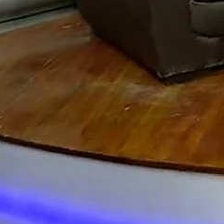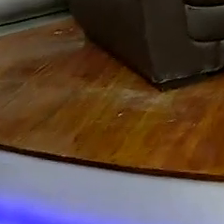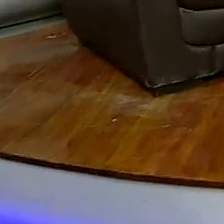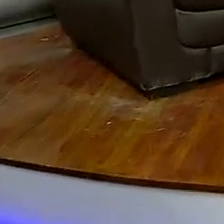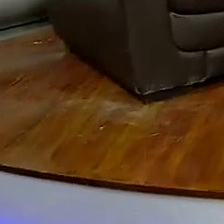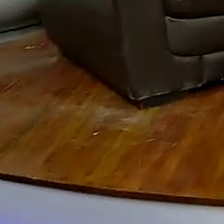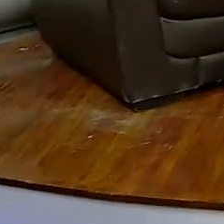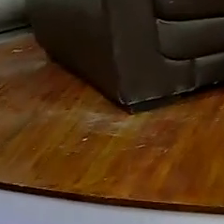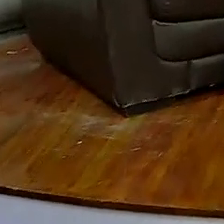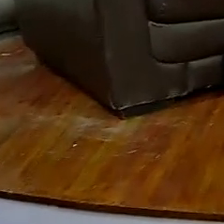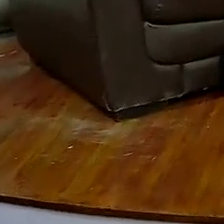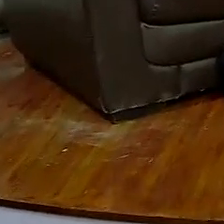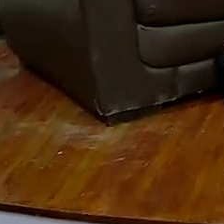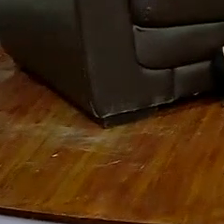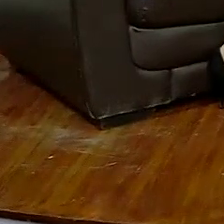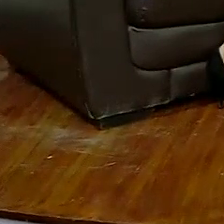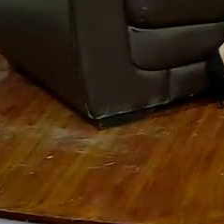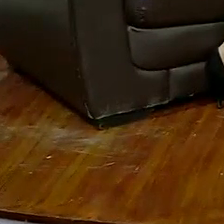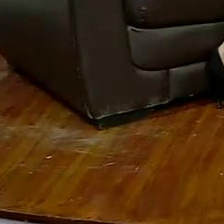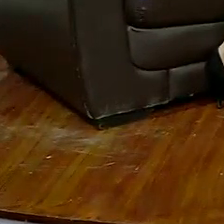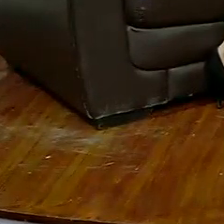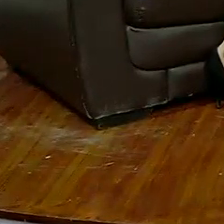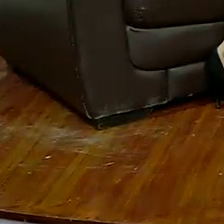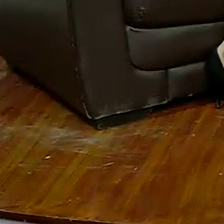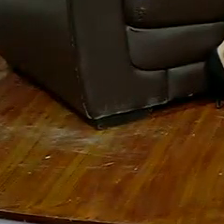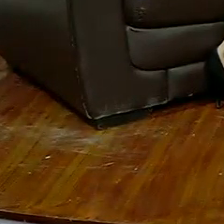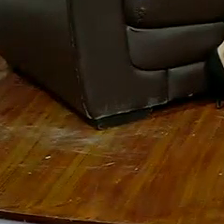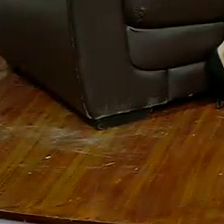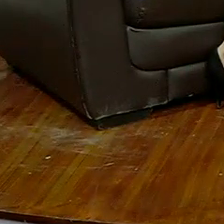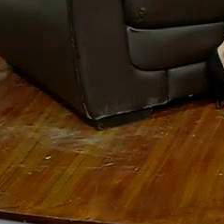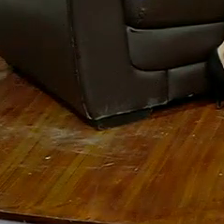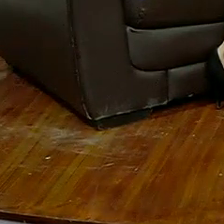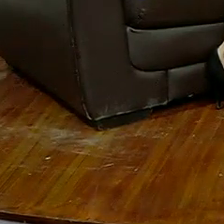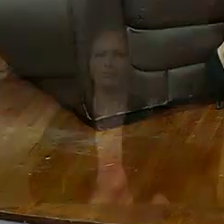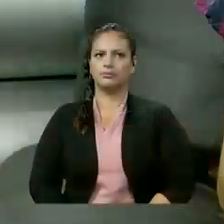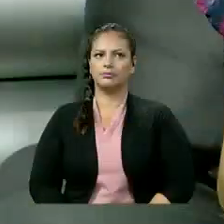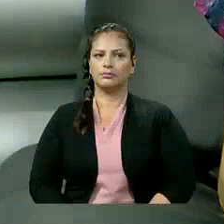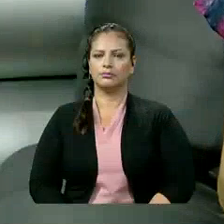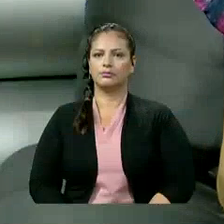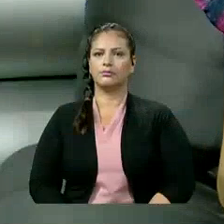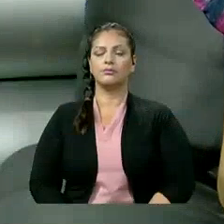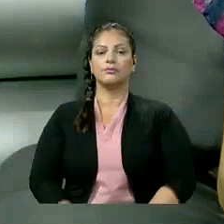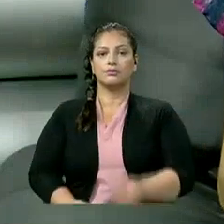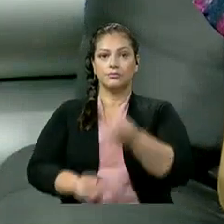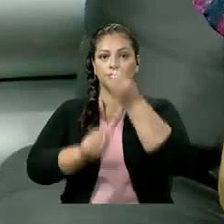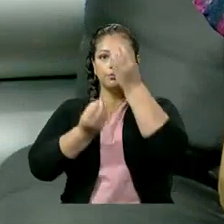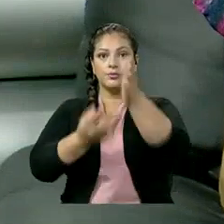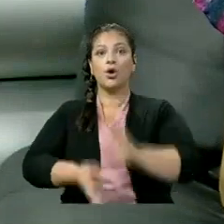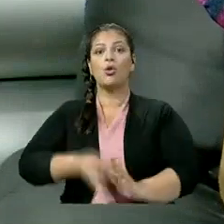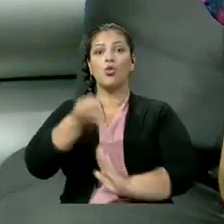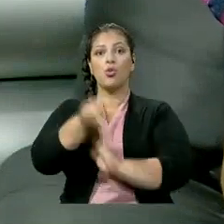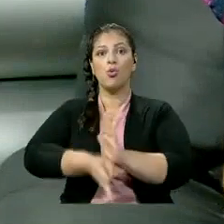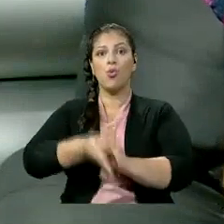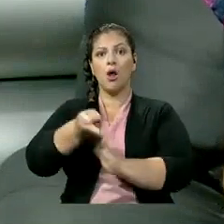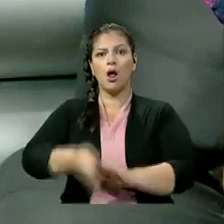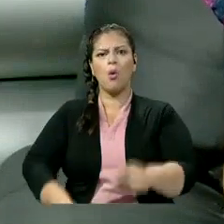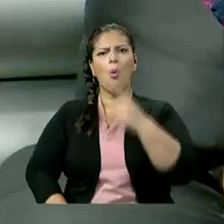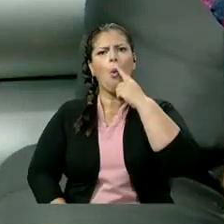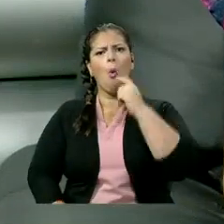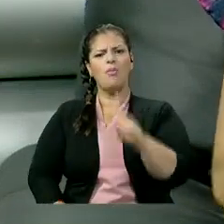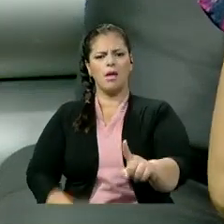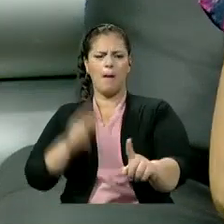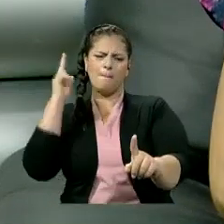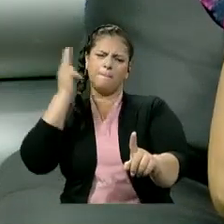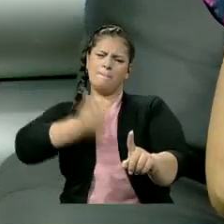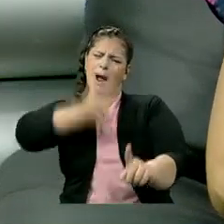Amigos, ahora les contamos que un hombre fue acribillado en un populoso sector del Cantón Durán, provincia del Guayas. La policía informó que